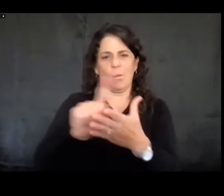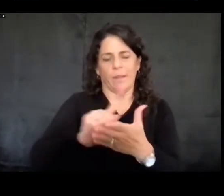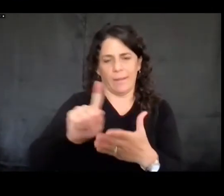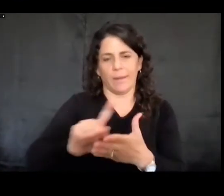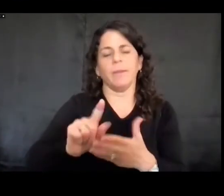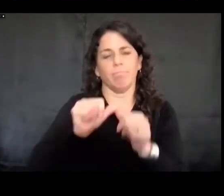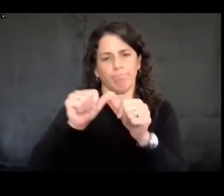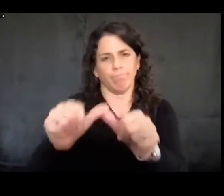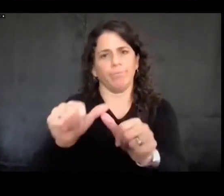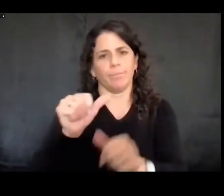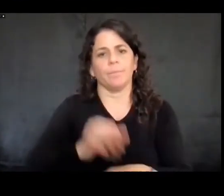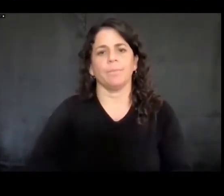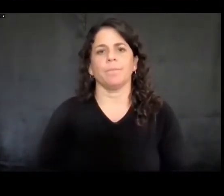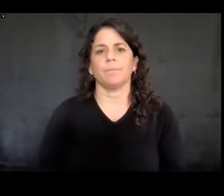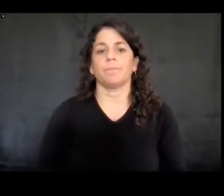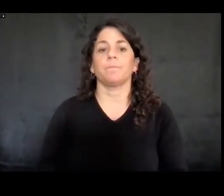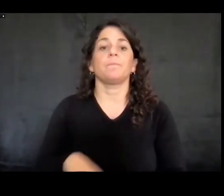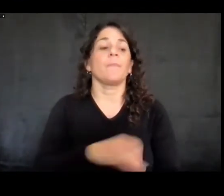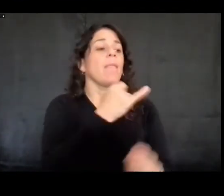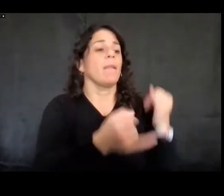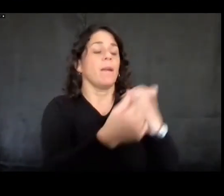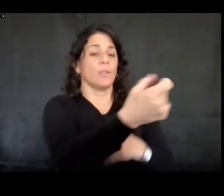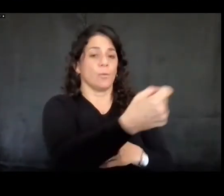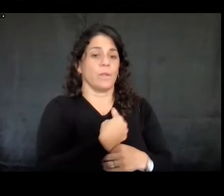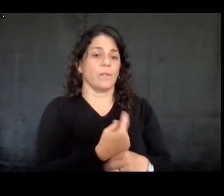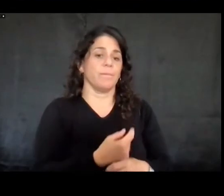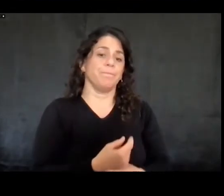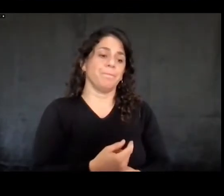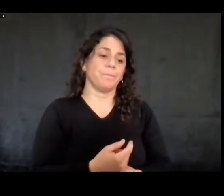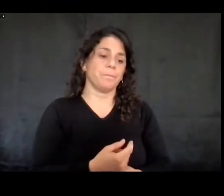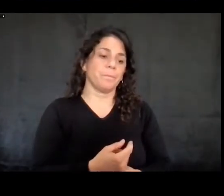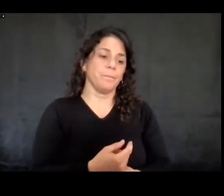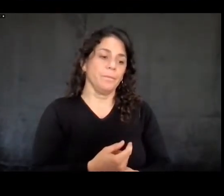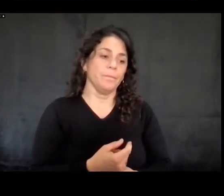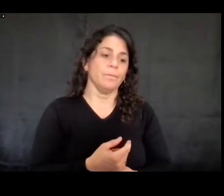si continuamos haciendo análisis y la última pregunta